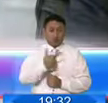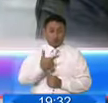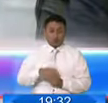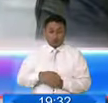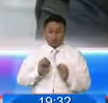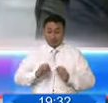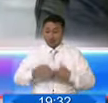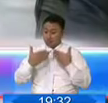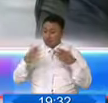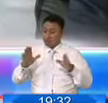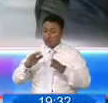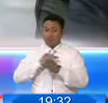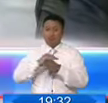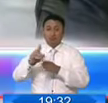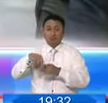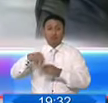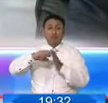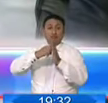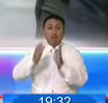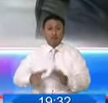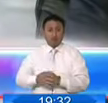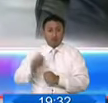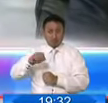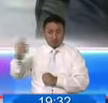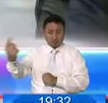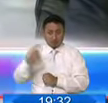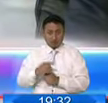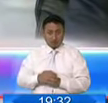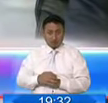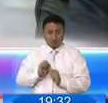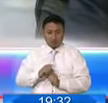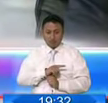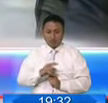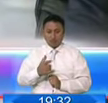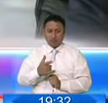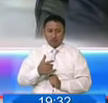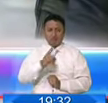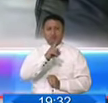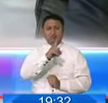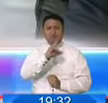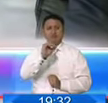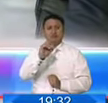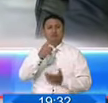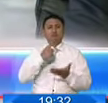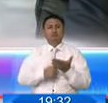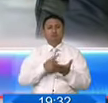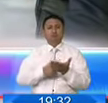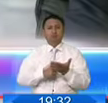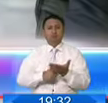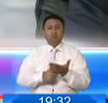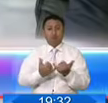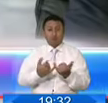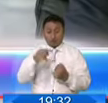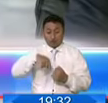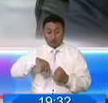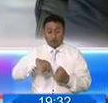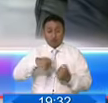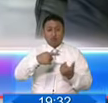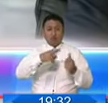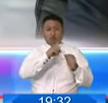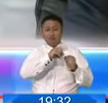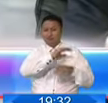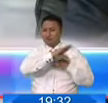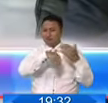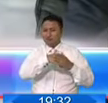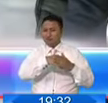abierto las puertas para contraloría contraria está haciendo alrededor de 100 análisis ahorita en todas